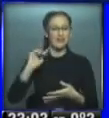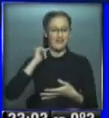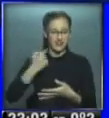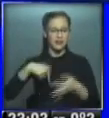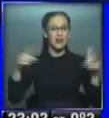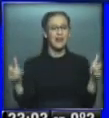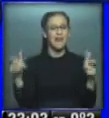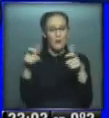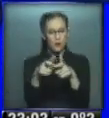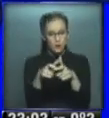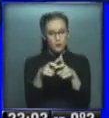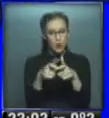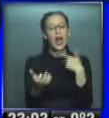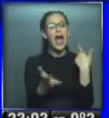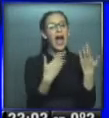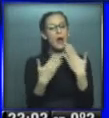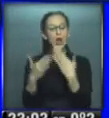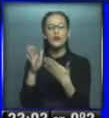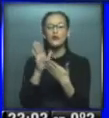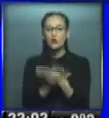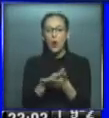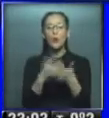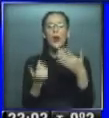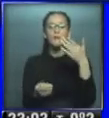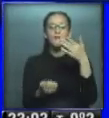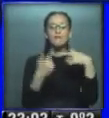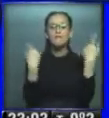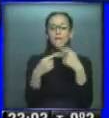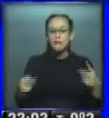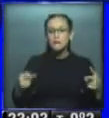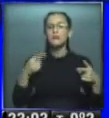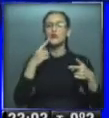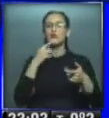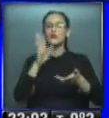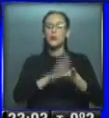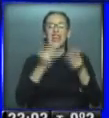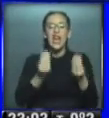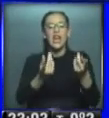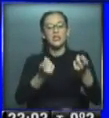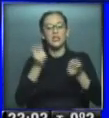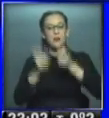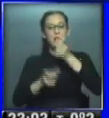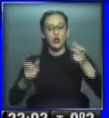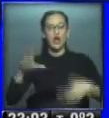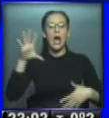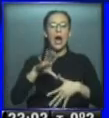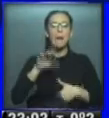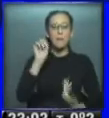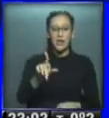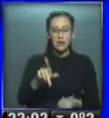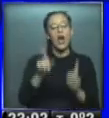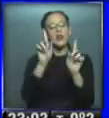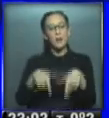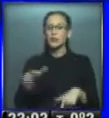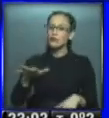encuentro para justamente desarrollar aplicaciones que sirvan, que respondan a necesidades de las comunidades de América Latina y de